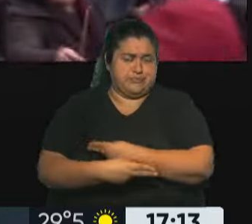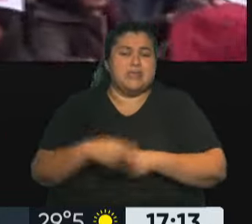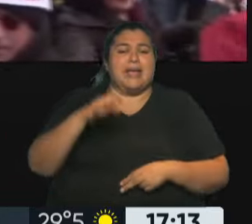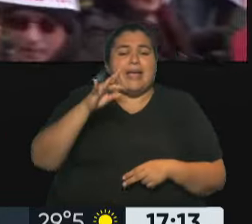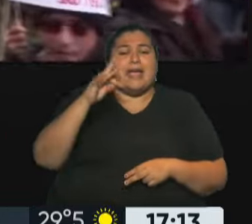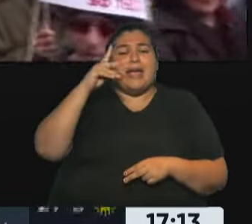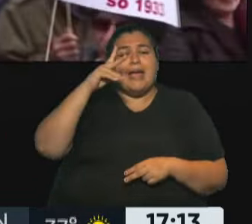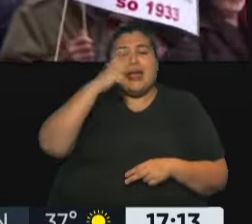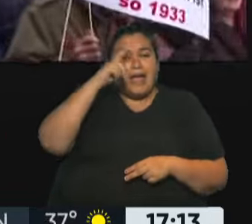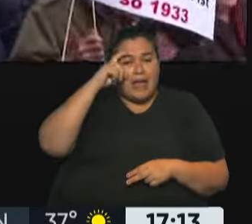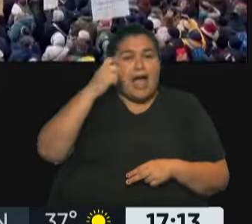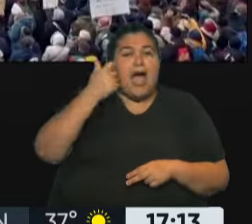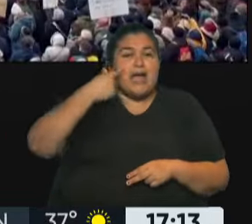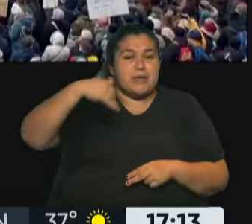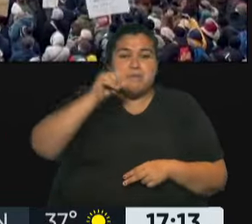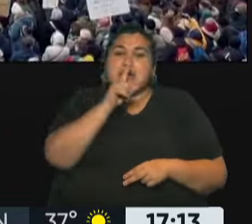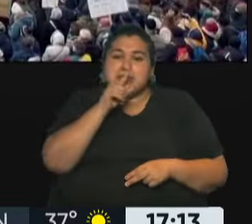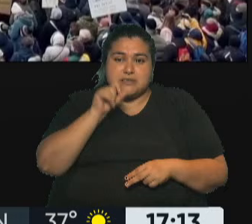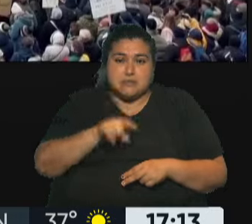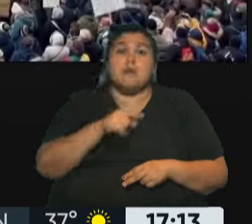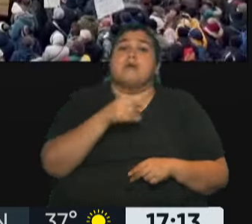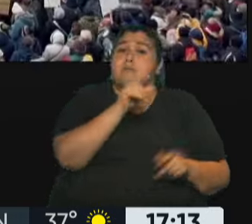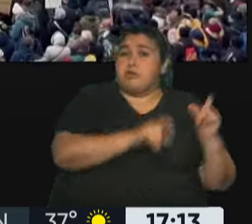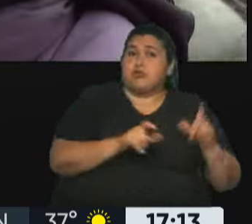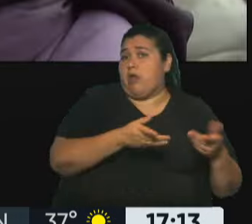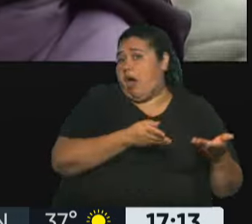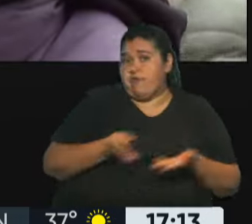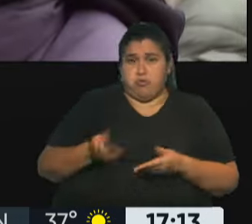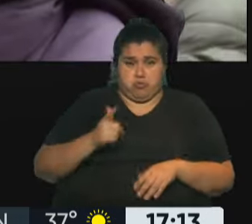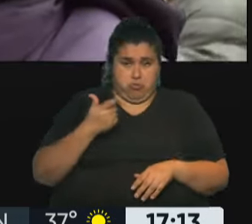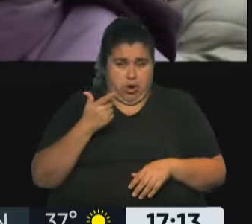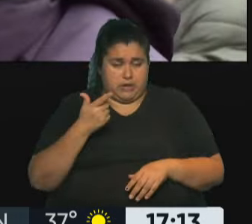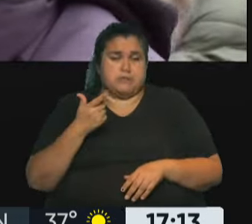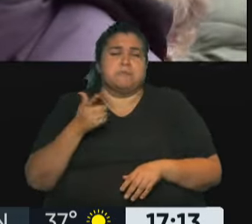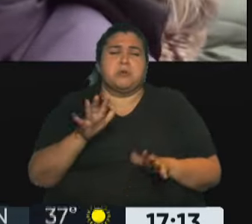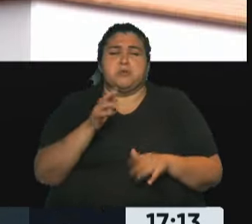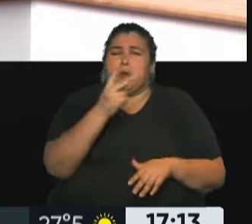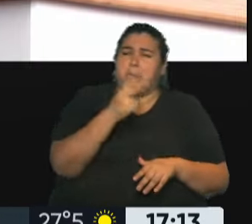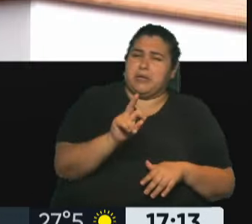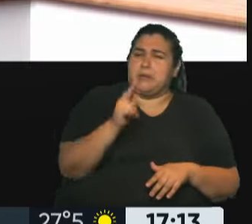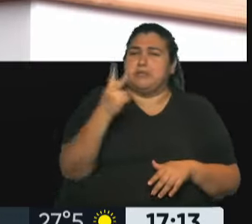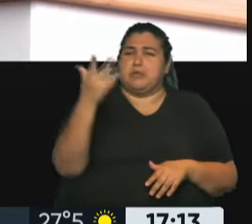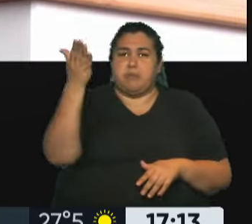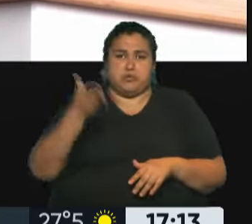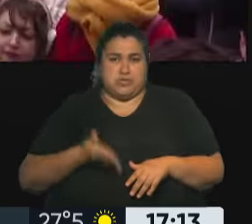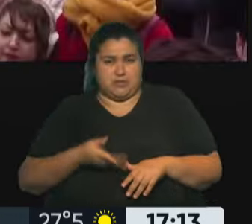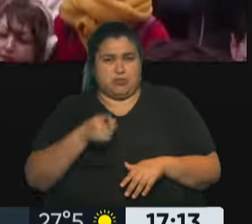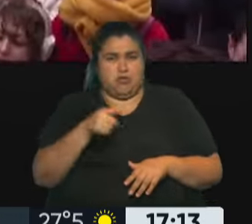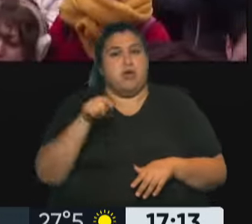que tiene muchísimo menos apoyo. Estaba contando, de hecho, Eber, de Alternativa, que roza entre el 20 y el 23%, o sea, es un partido